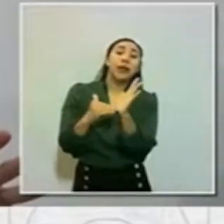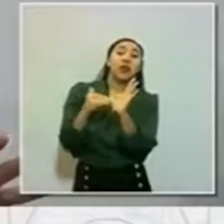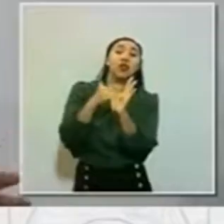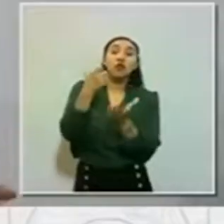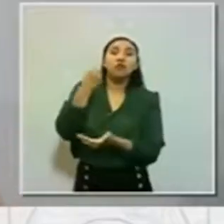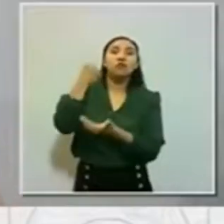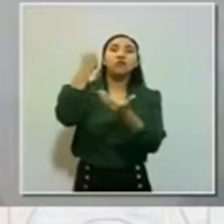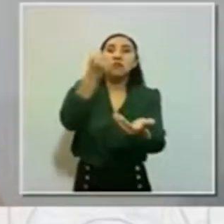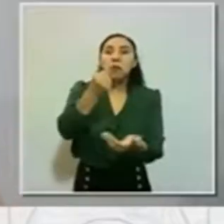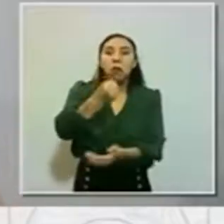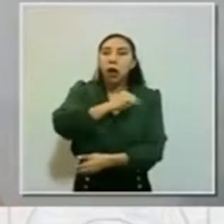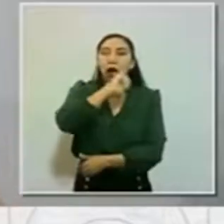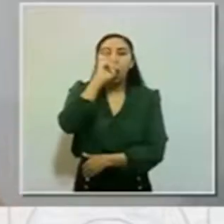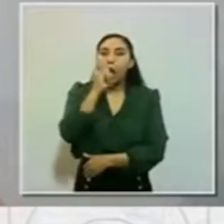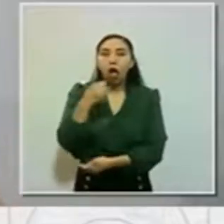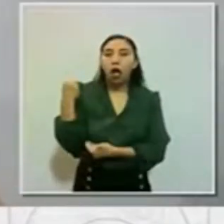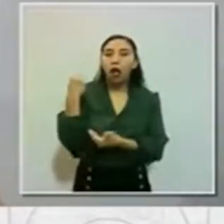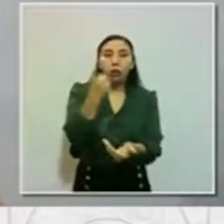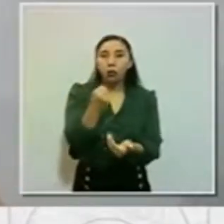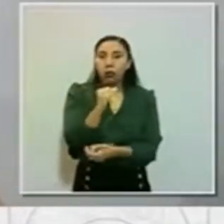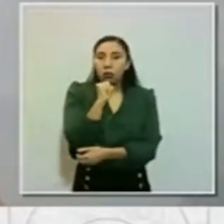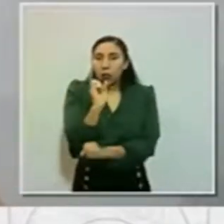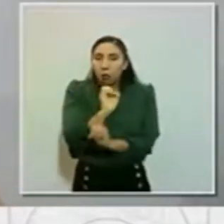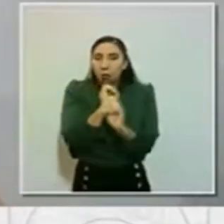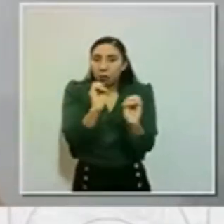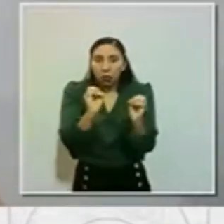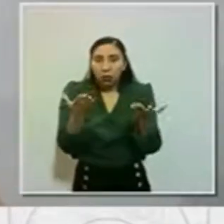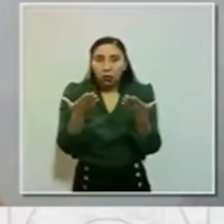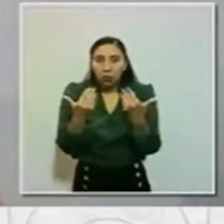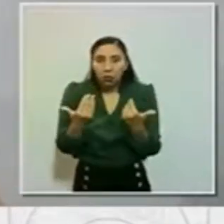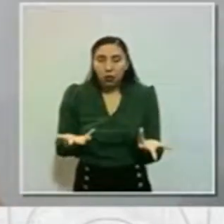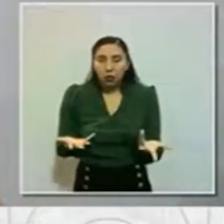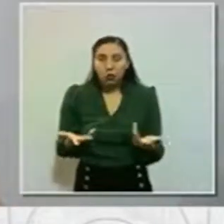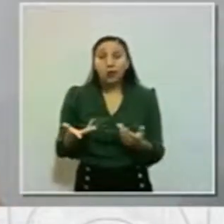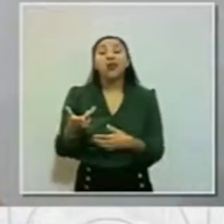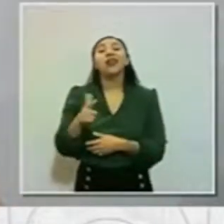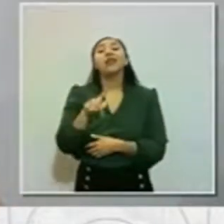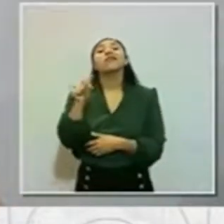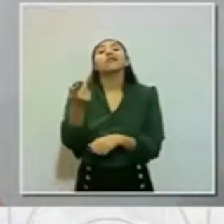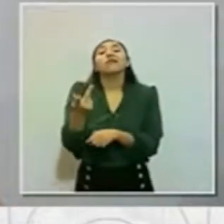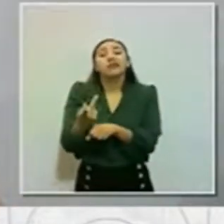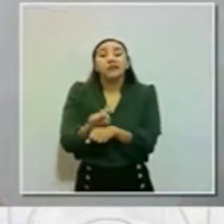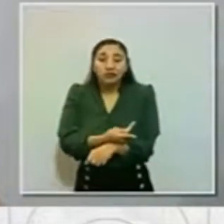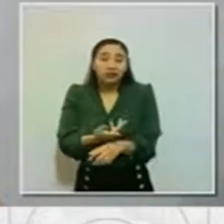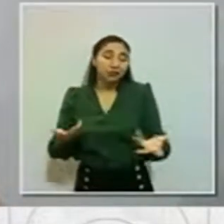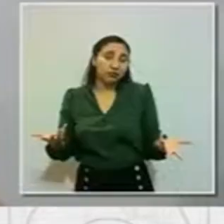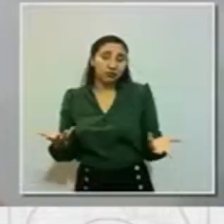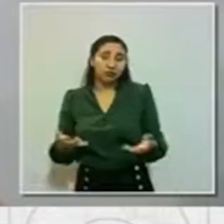vimos, nunca llegaron, y la consecuencia